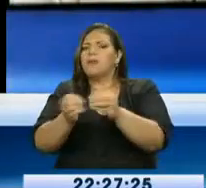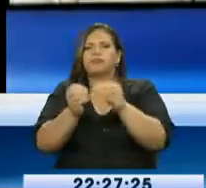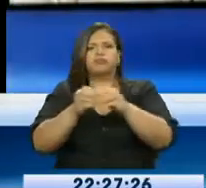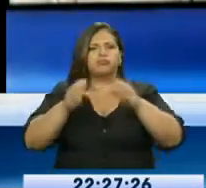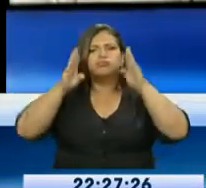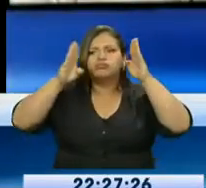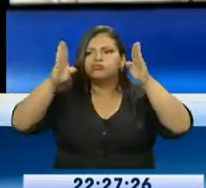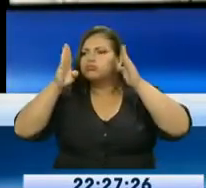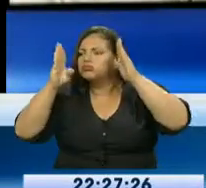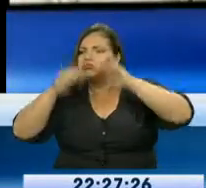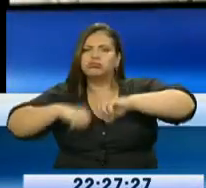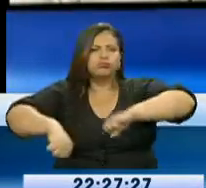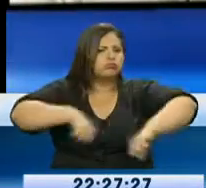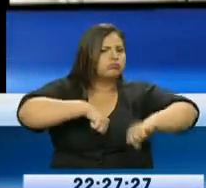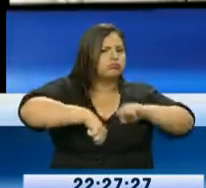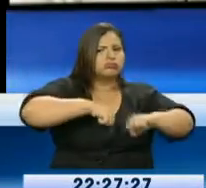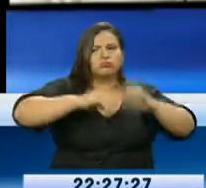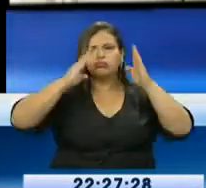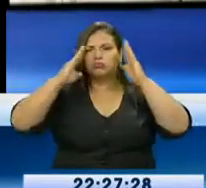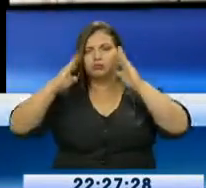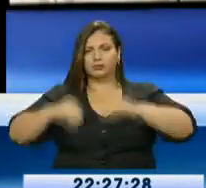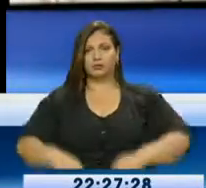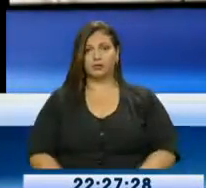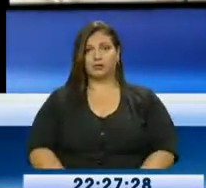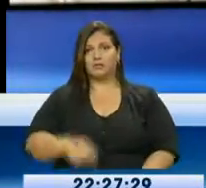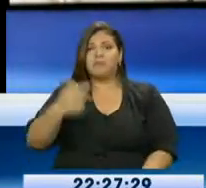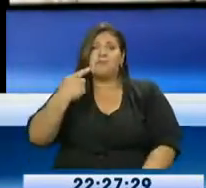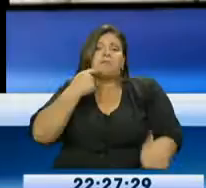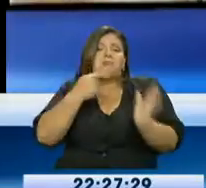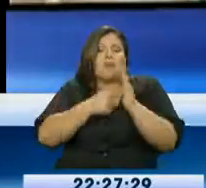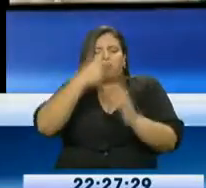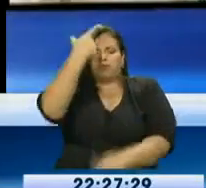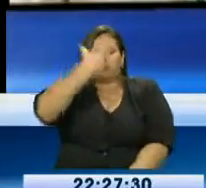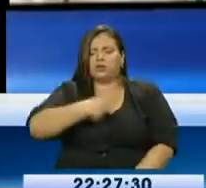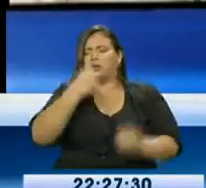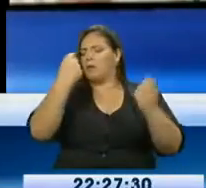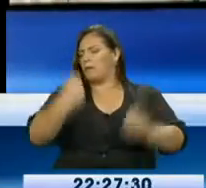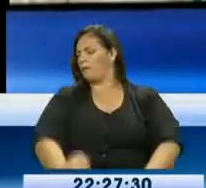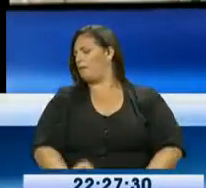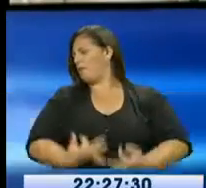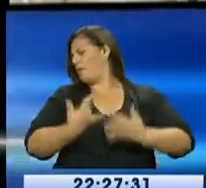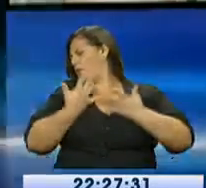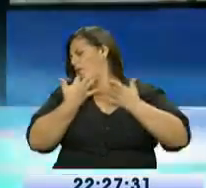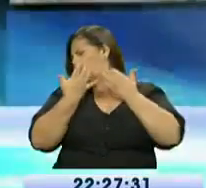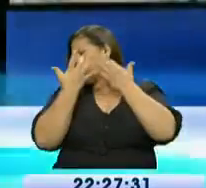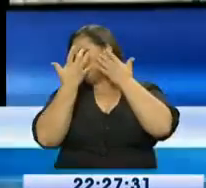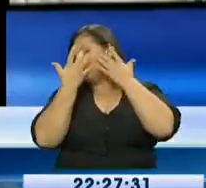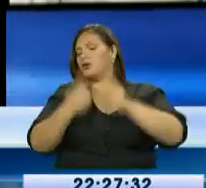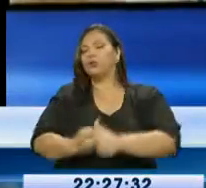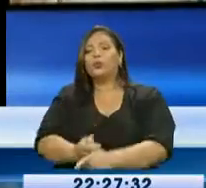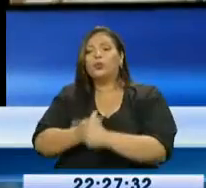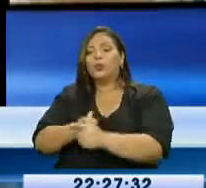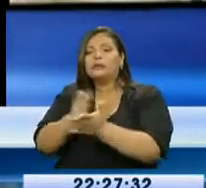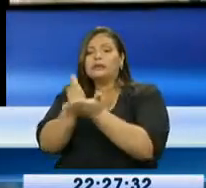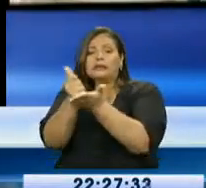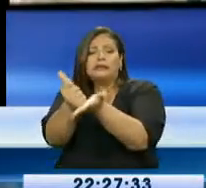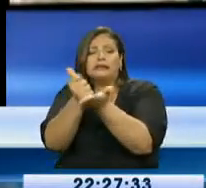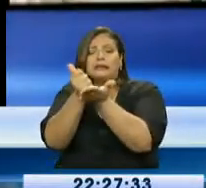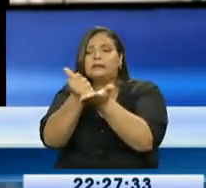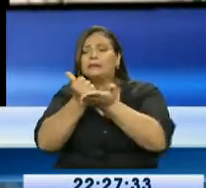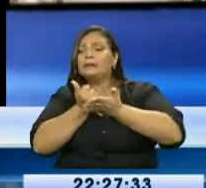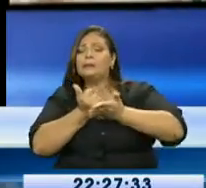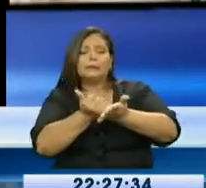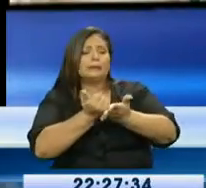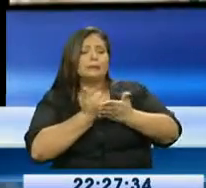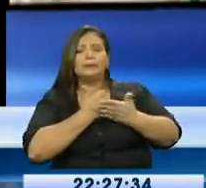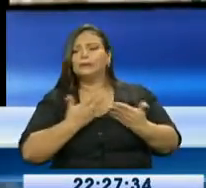hecho de la quemadura en sí, el momento del accidente, la desgracia que sucede, sino las secuelas que atraviesa esta gente luego de el tratamiento, que es